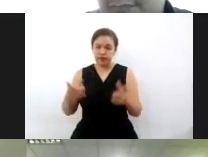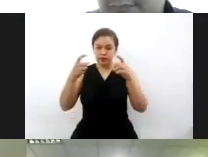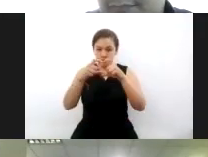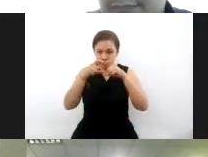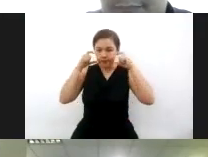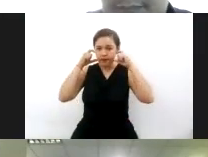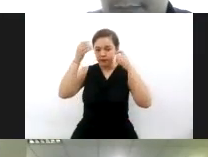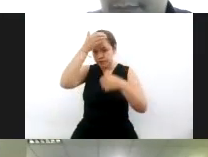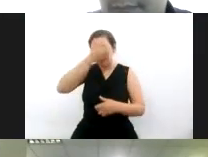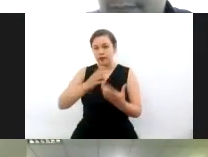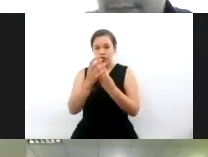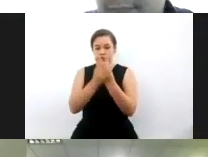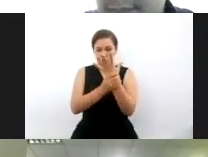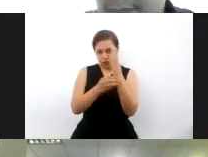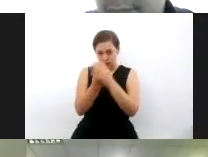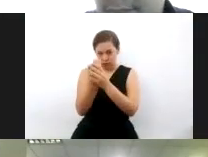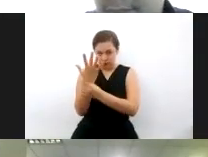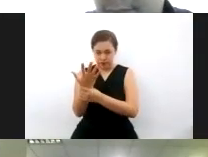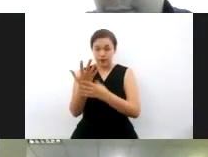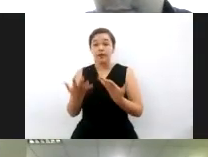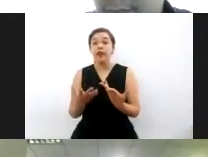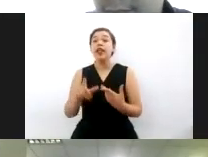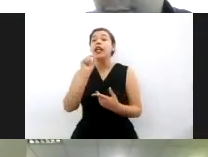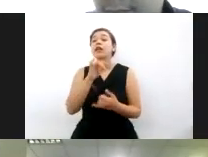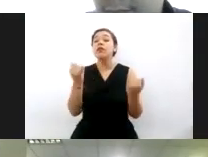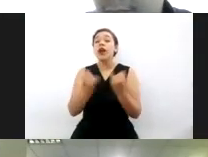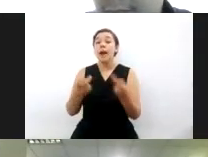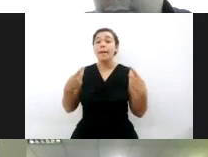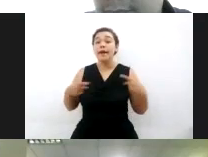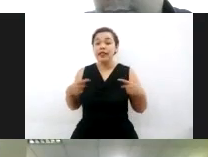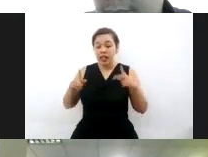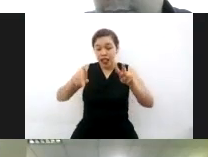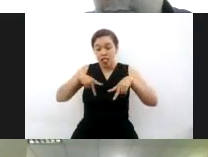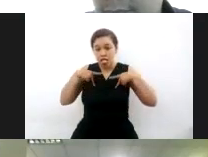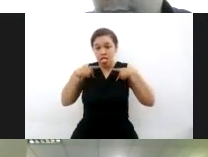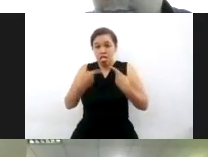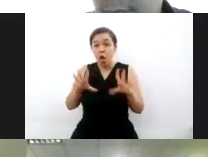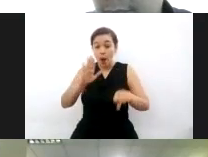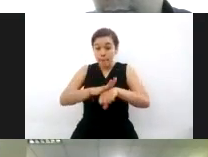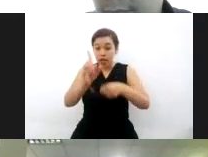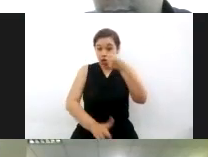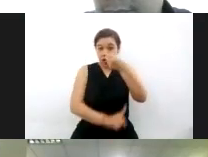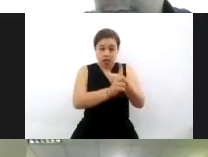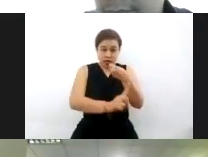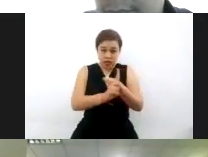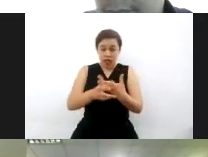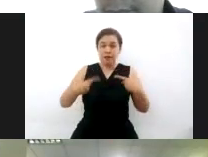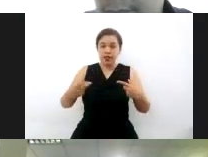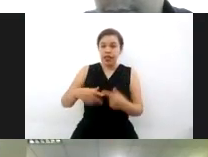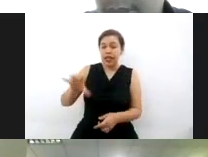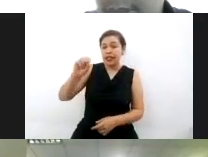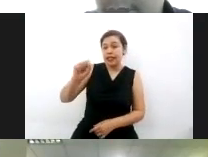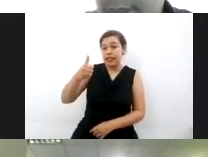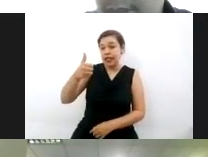caretas, guantes. Y tenemos como personas en situación de vulnerabilidad o riesgo a aquellas personas mayores de 60